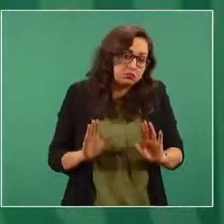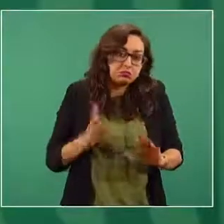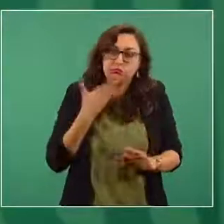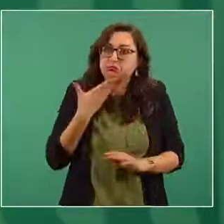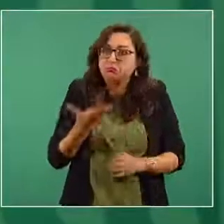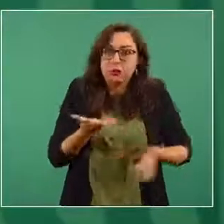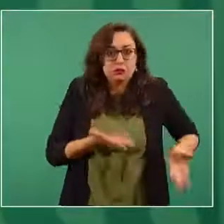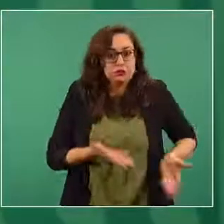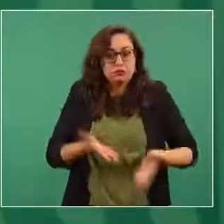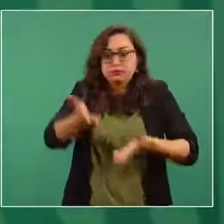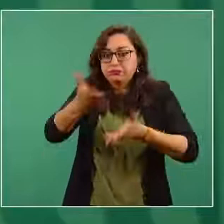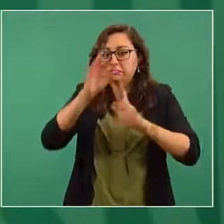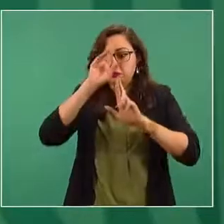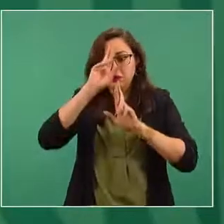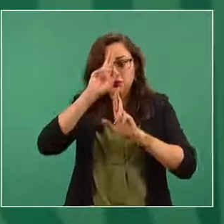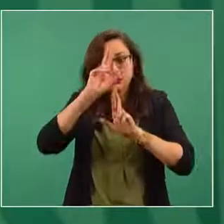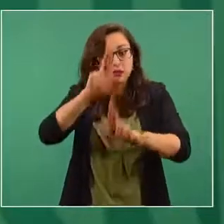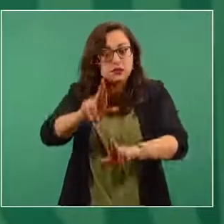Entonces,